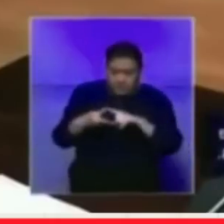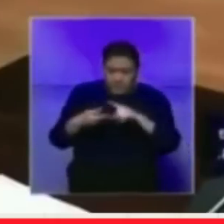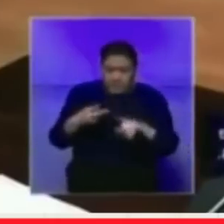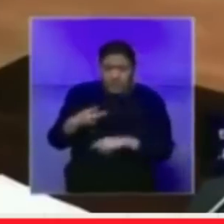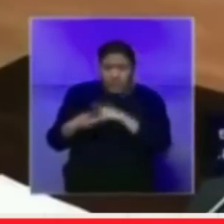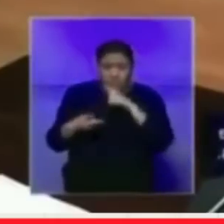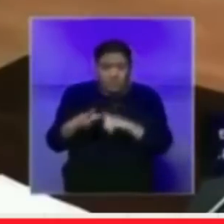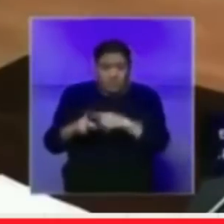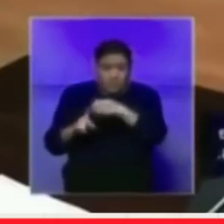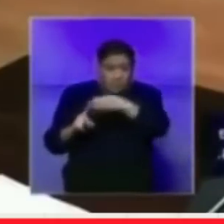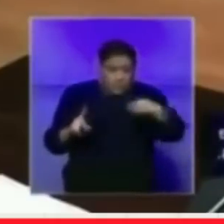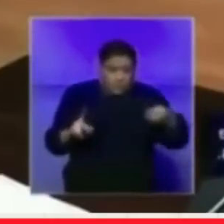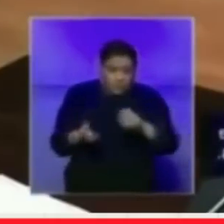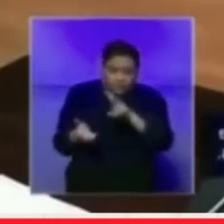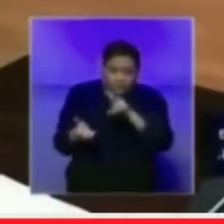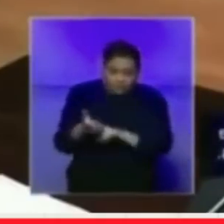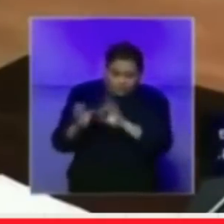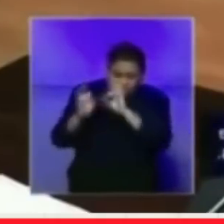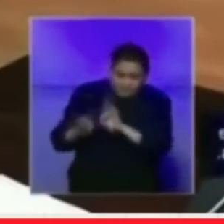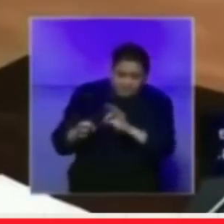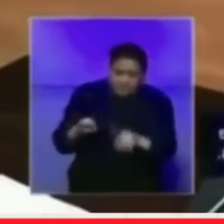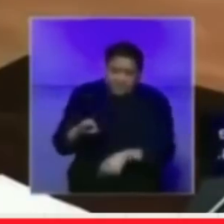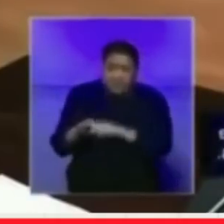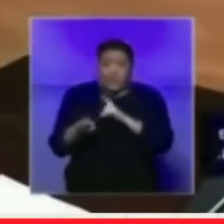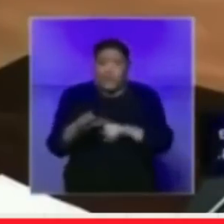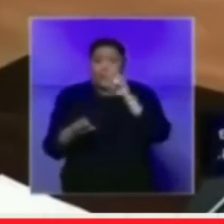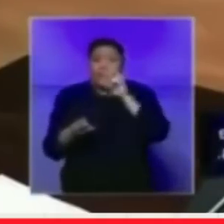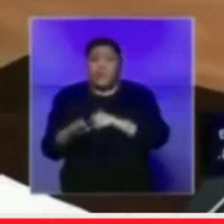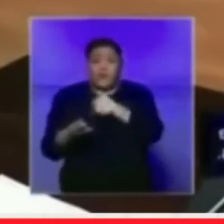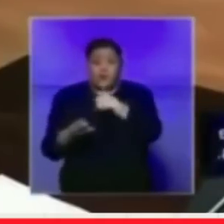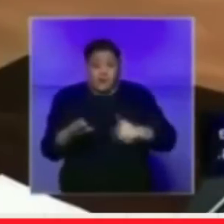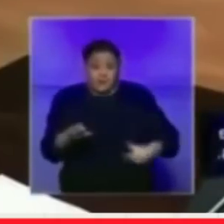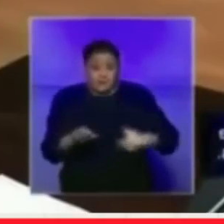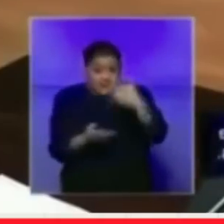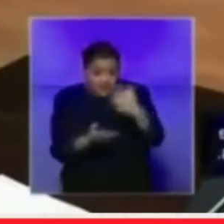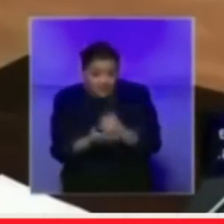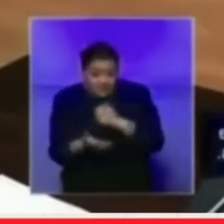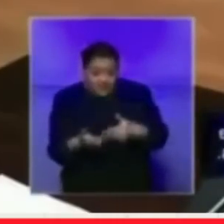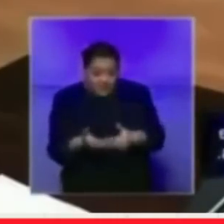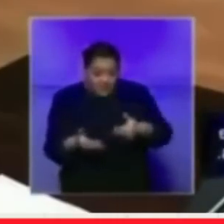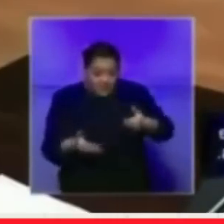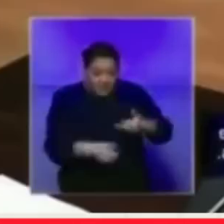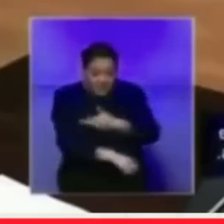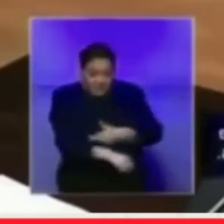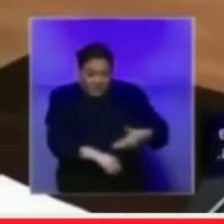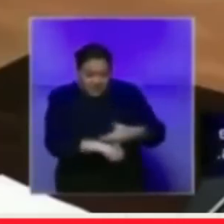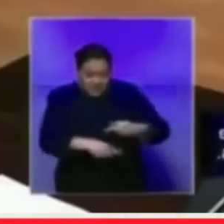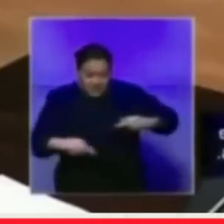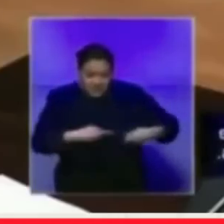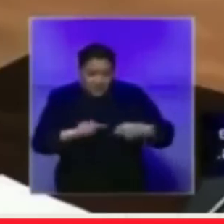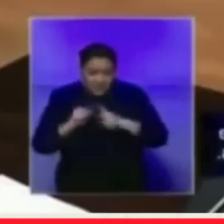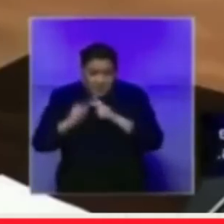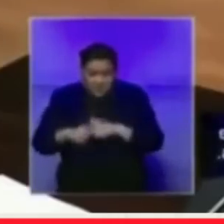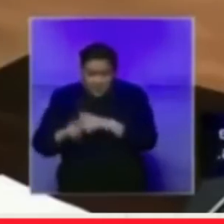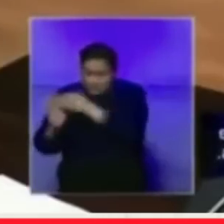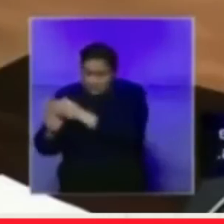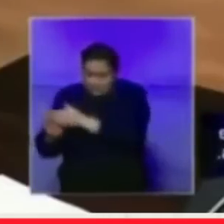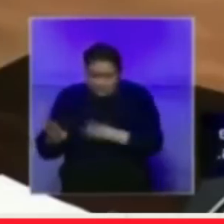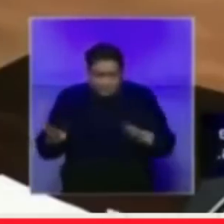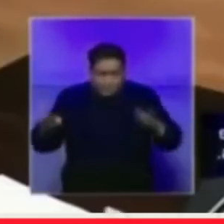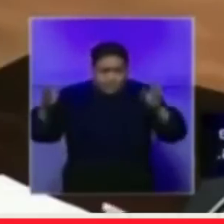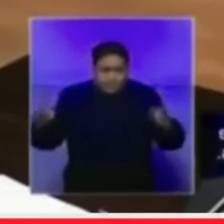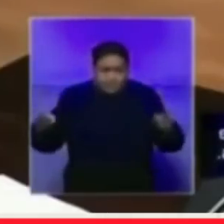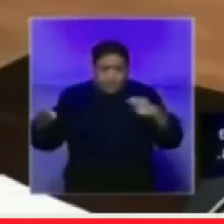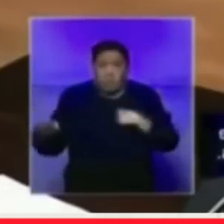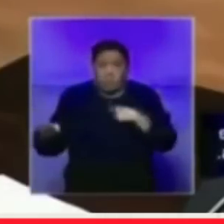y declaración de presidenta electa, se destacan algunas de las actividades realizadas durante las primeras etapas del proceso electoral. En